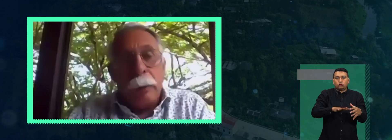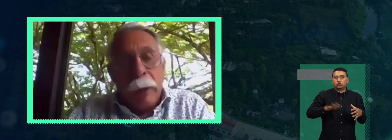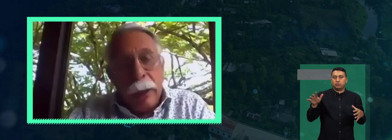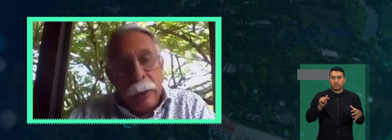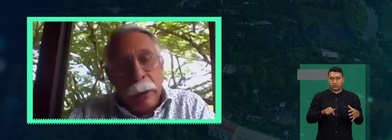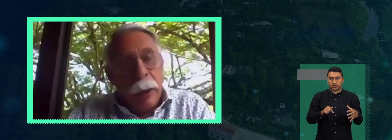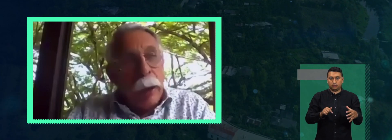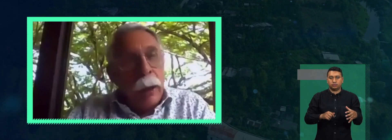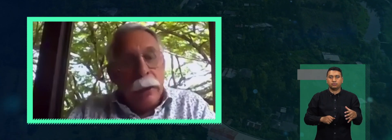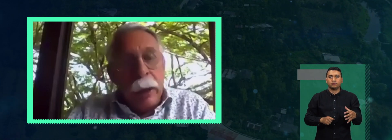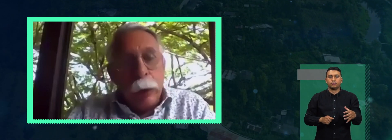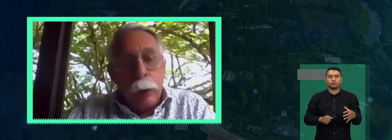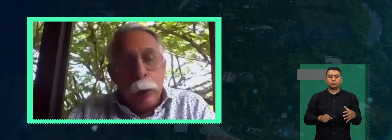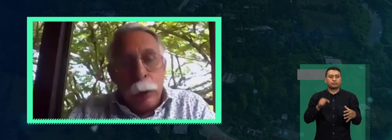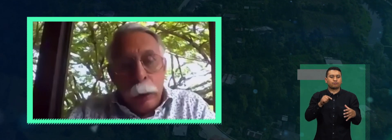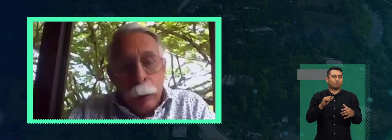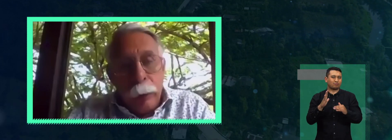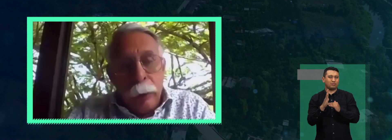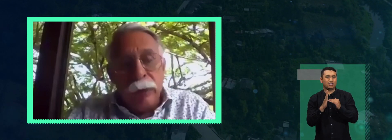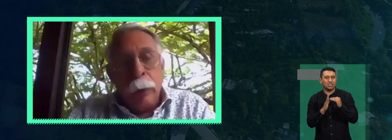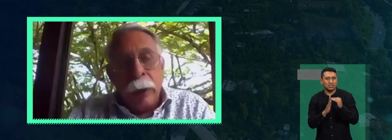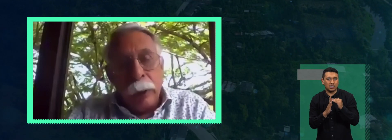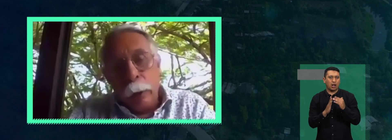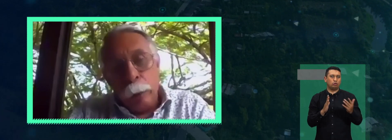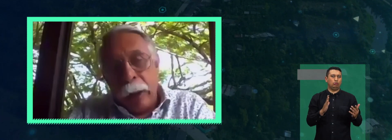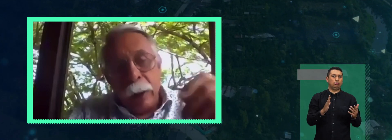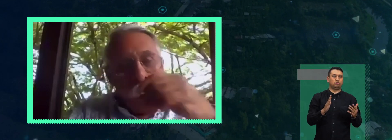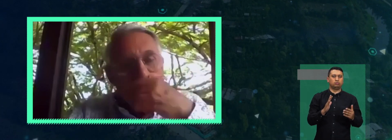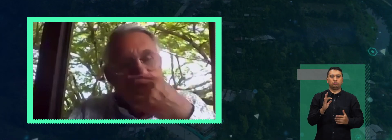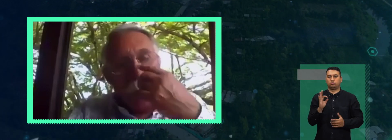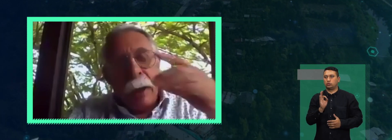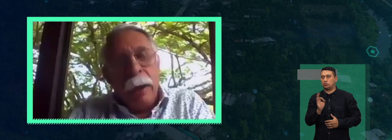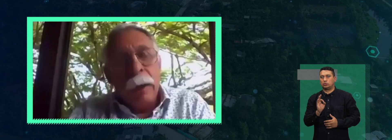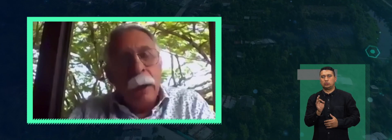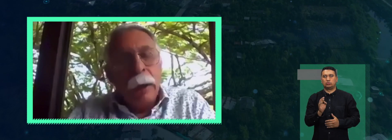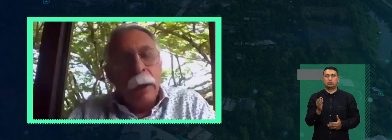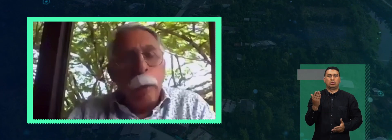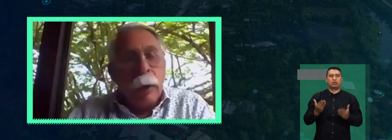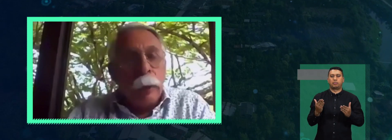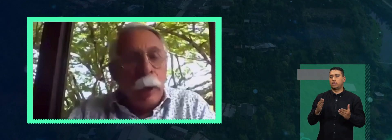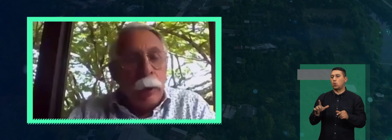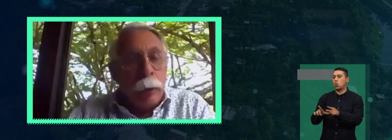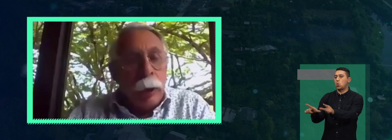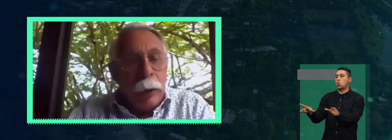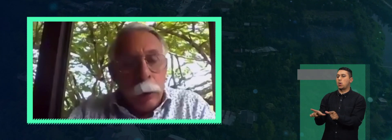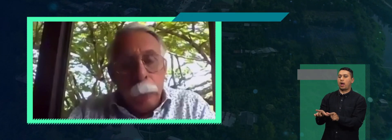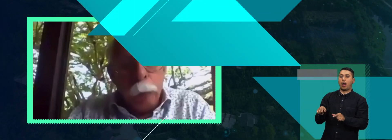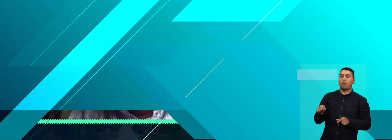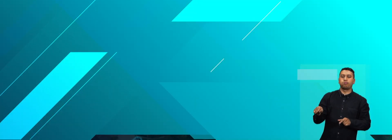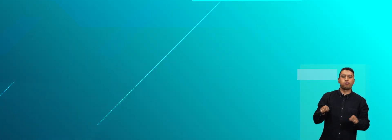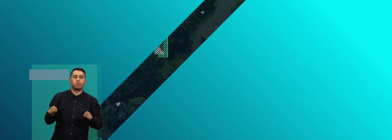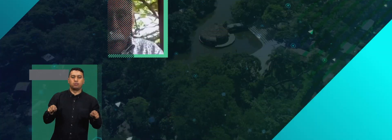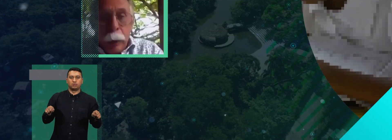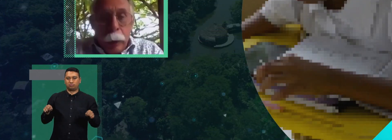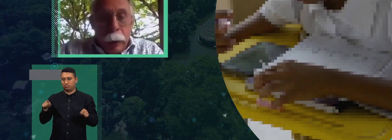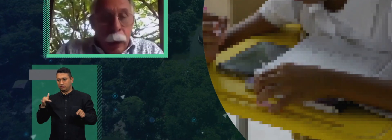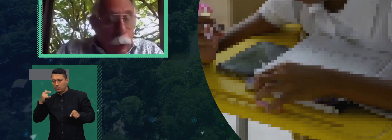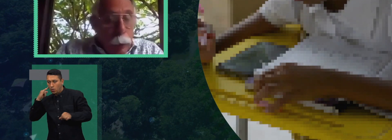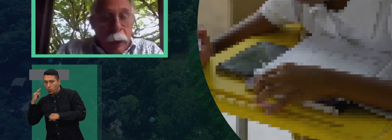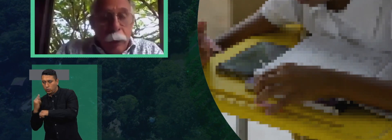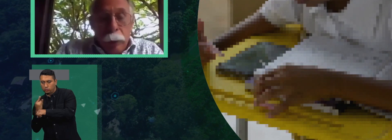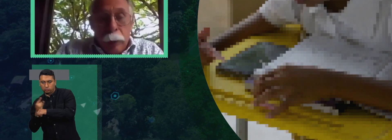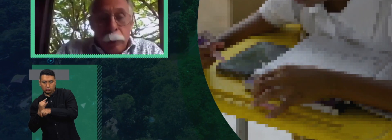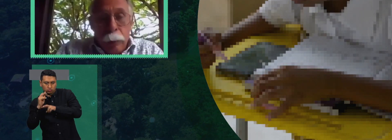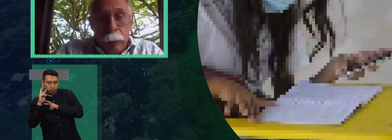urbano, más estratos sociológicos favorecidos por la naturaleza del instrumento que se utilizó. Y